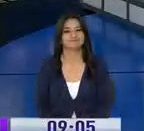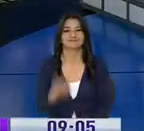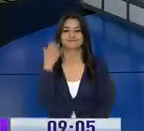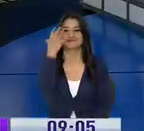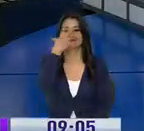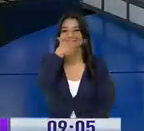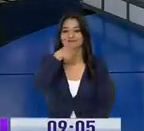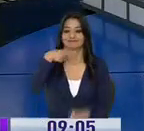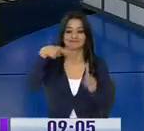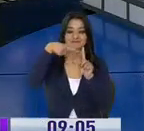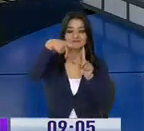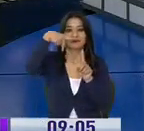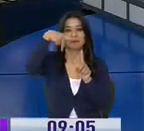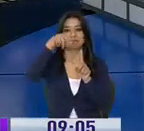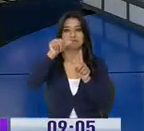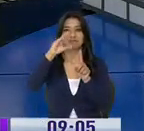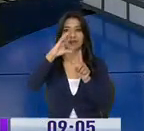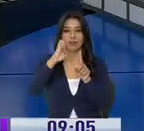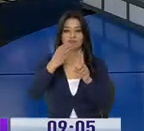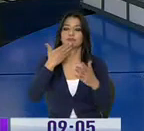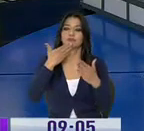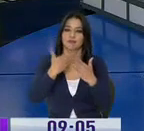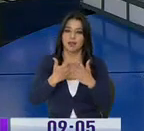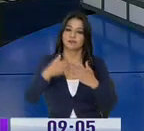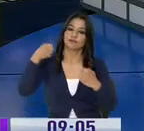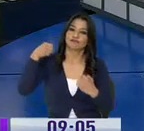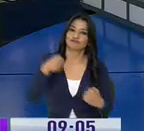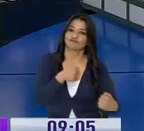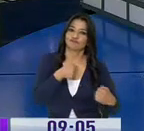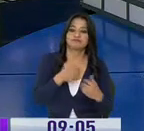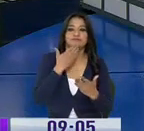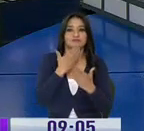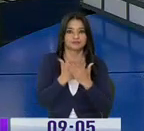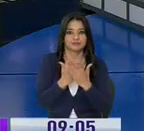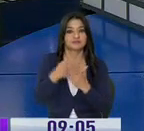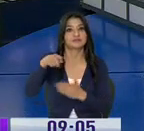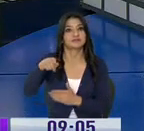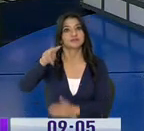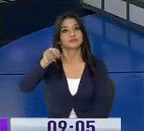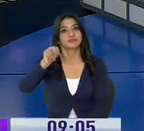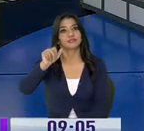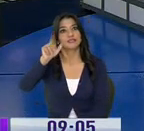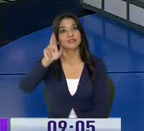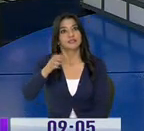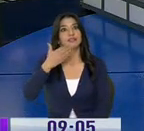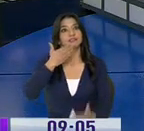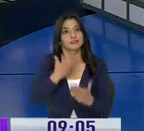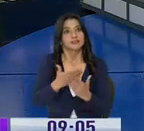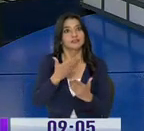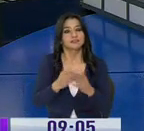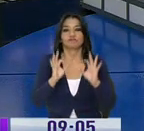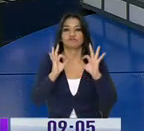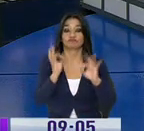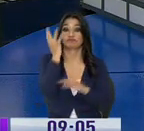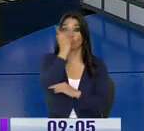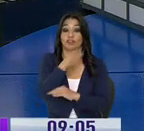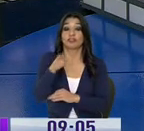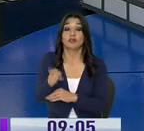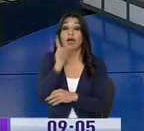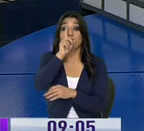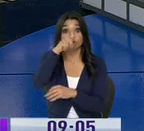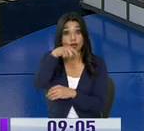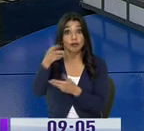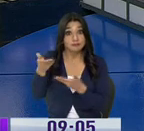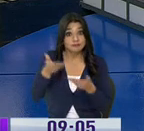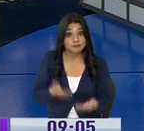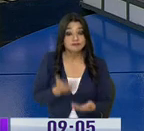Paquito Godoy, qué extraordinario. Gracias, Paquito. Y a Natalia Palacios también, muchas gracias. Ella es la oriunda de Azogues y nos ha deleitado también